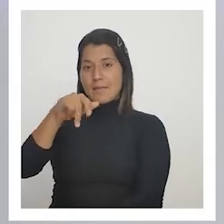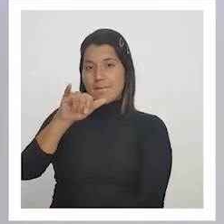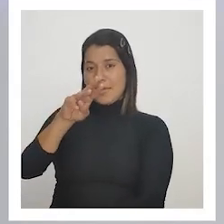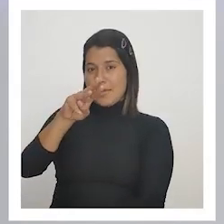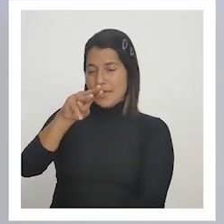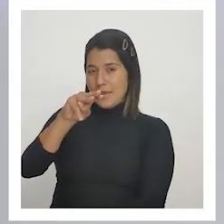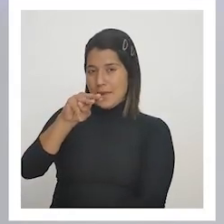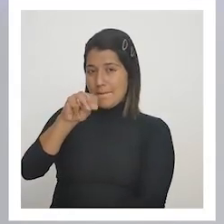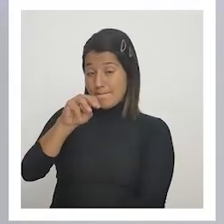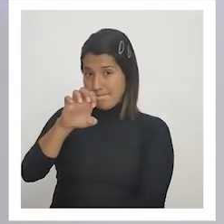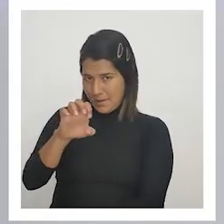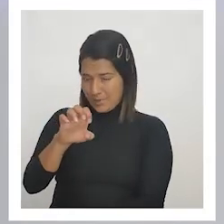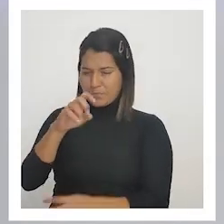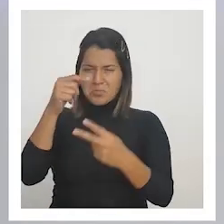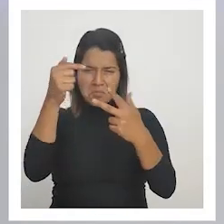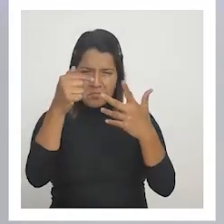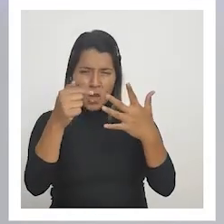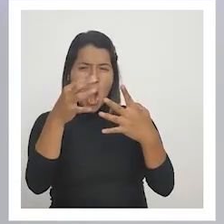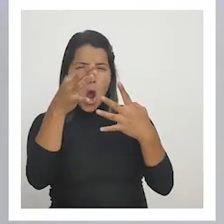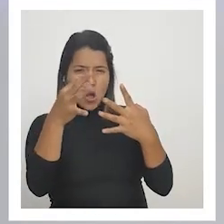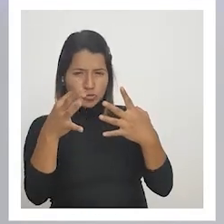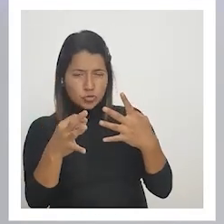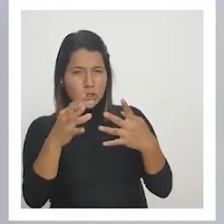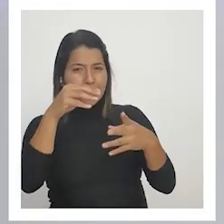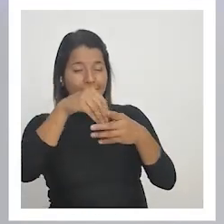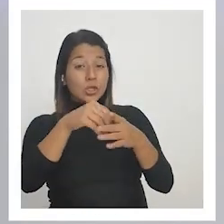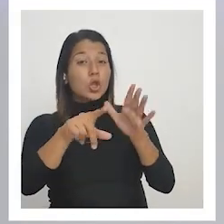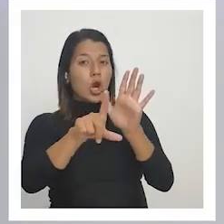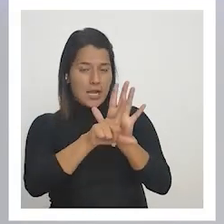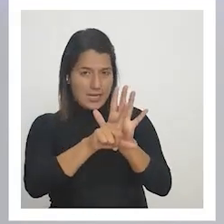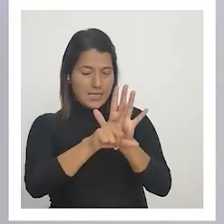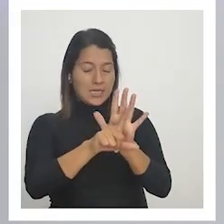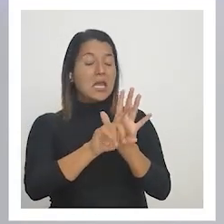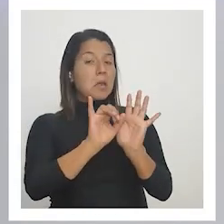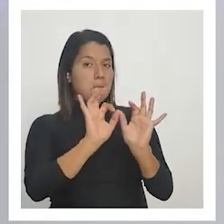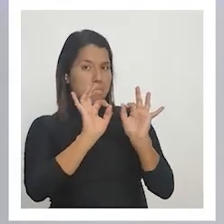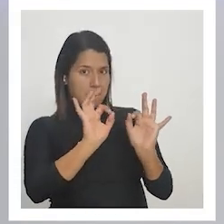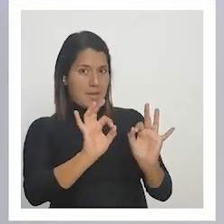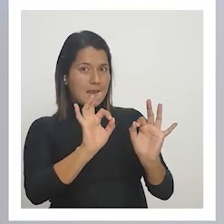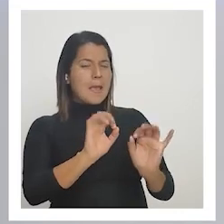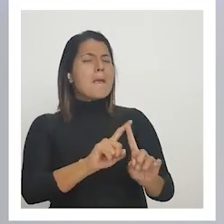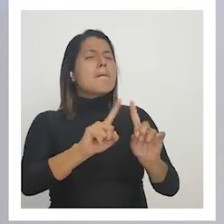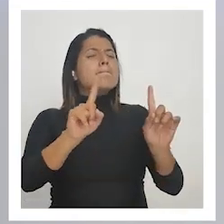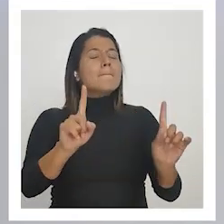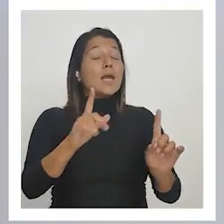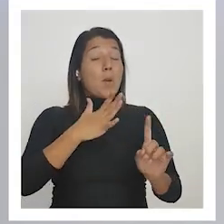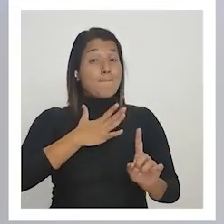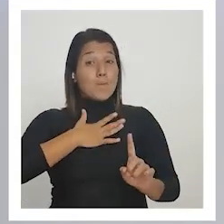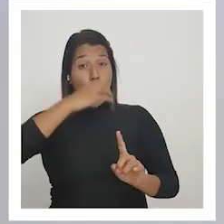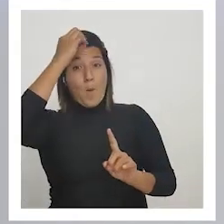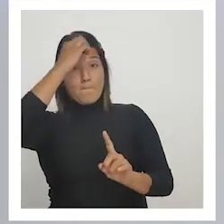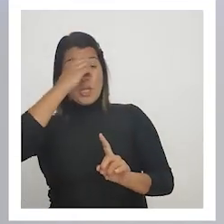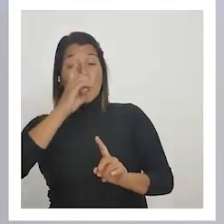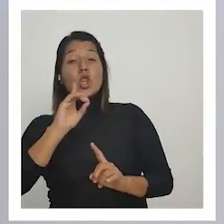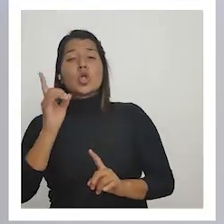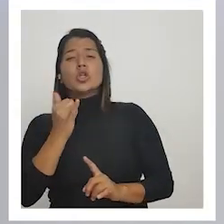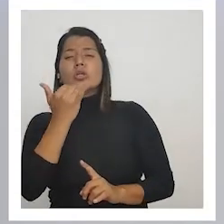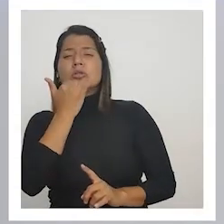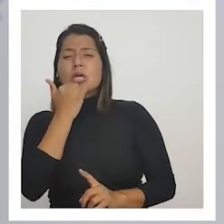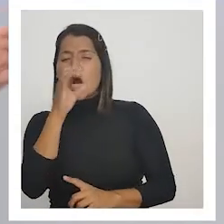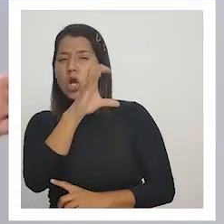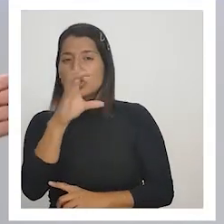están. Donde sí creo que es donde hemos fallado como país es en la implementación a través del